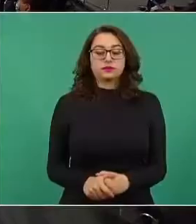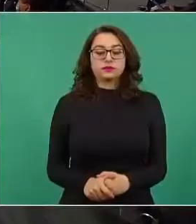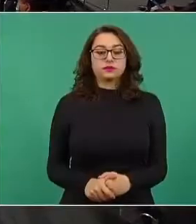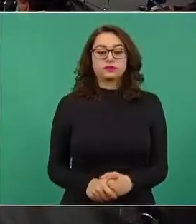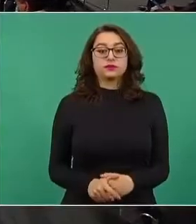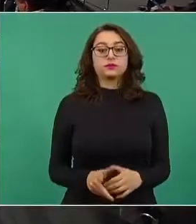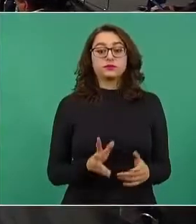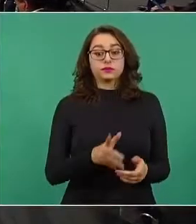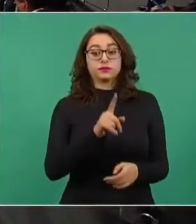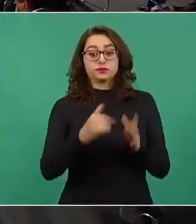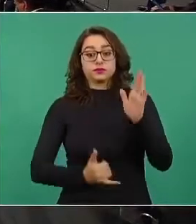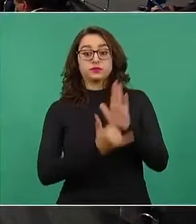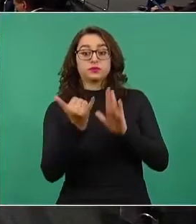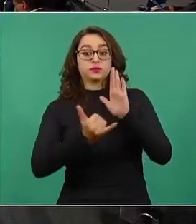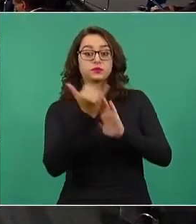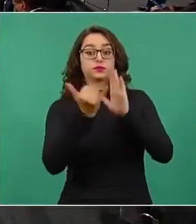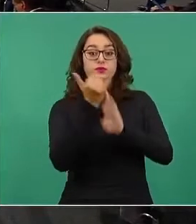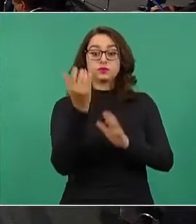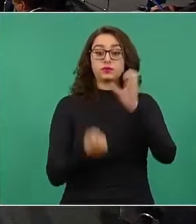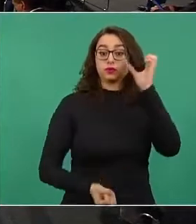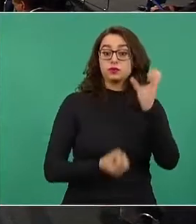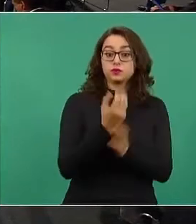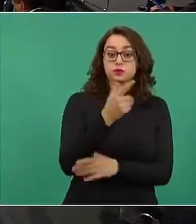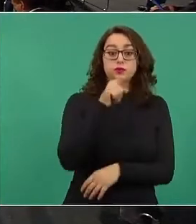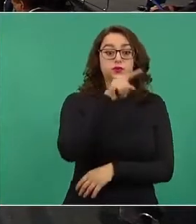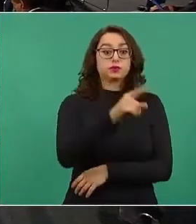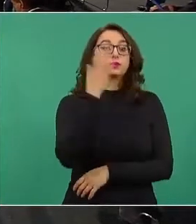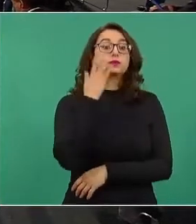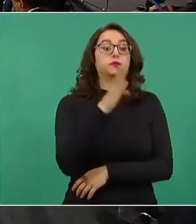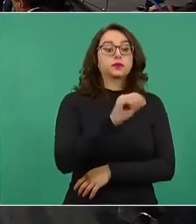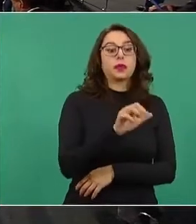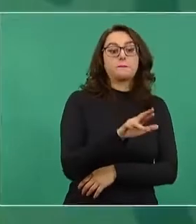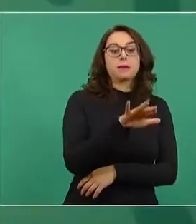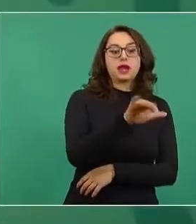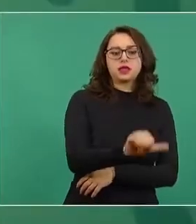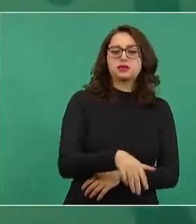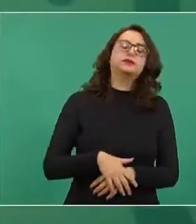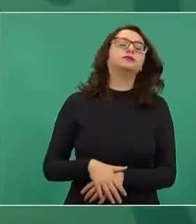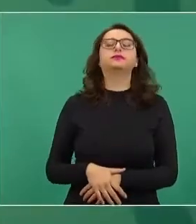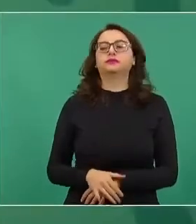Sí, porque nosotros tenemos 60